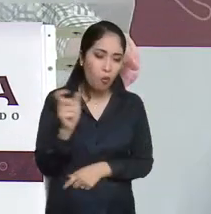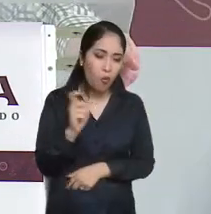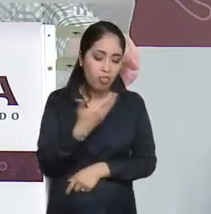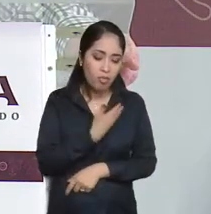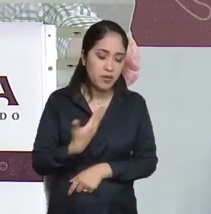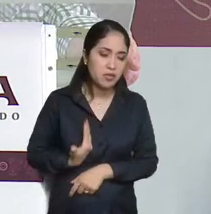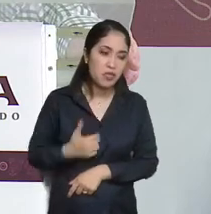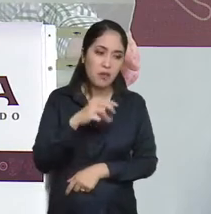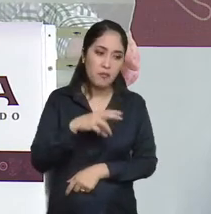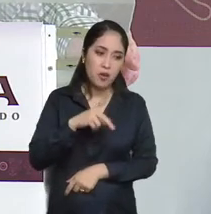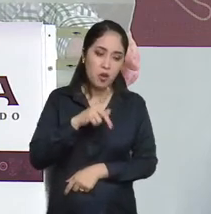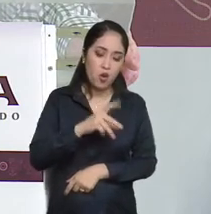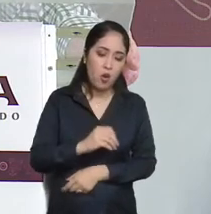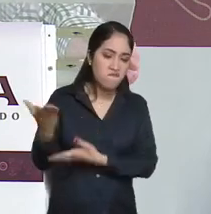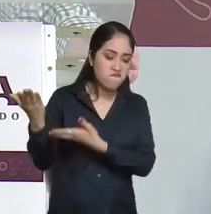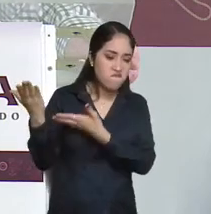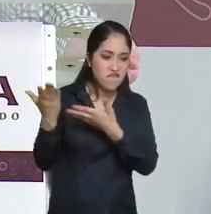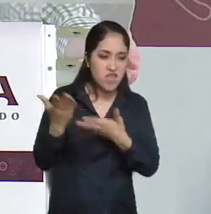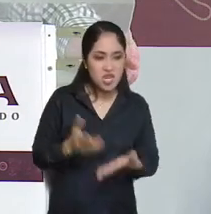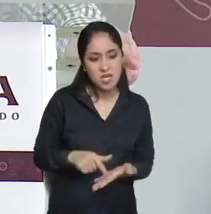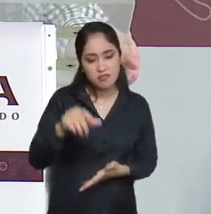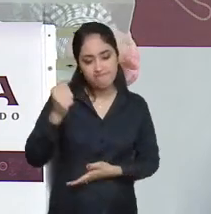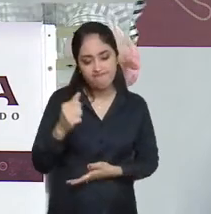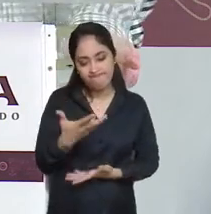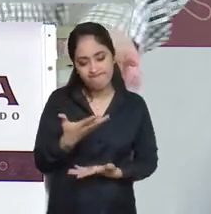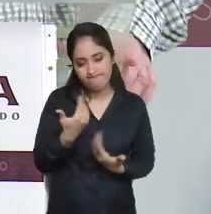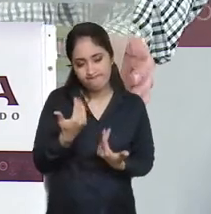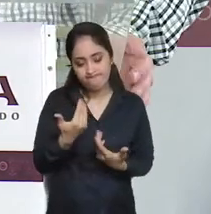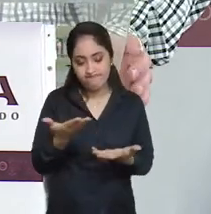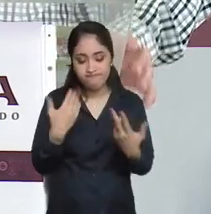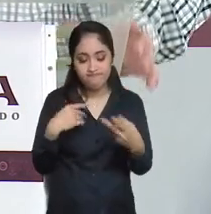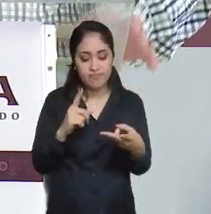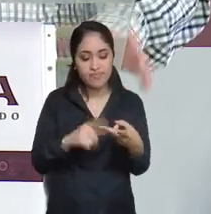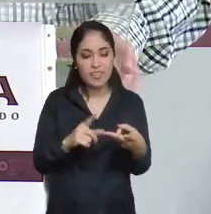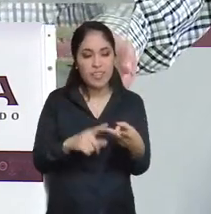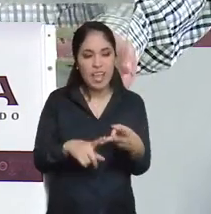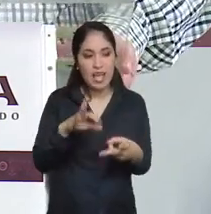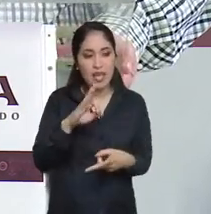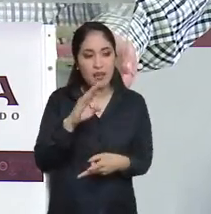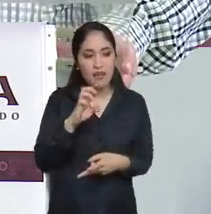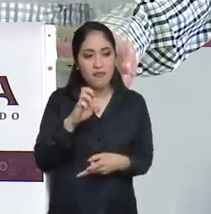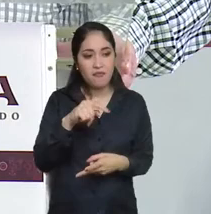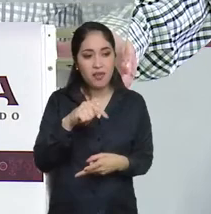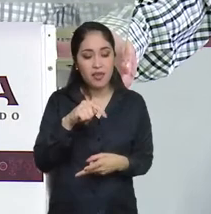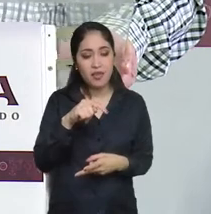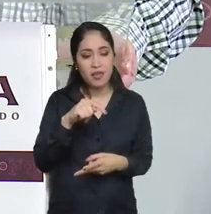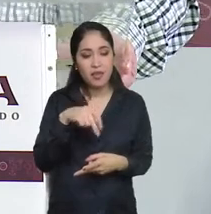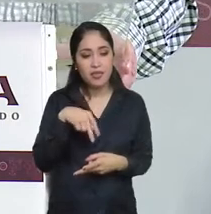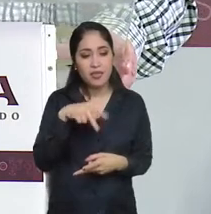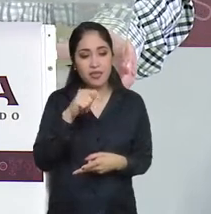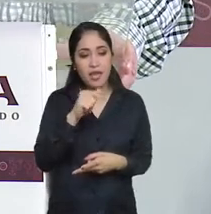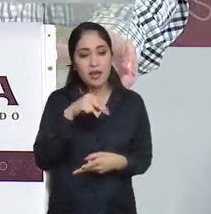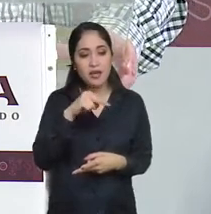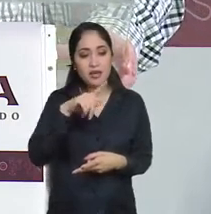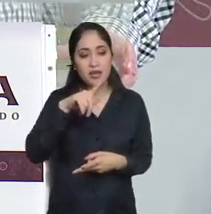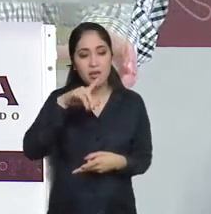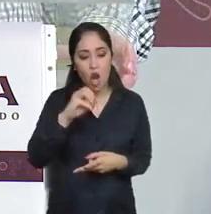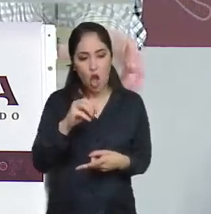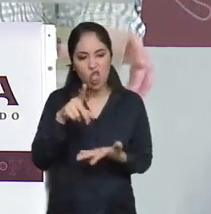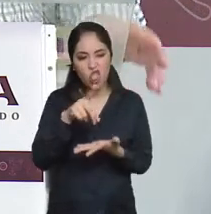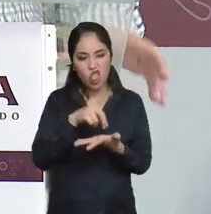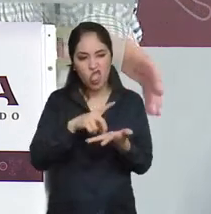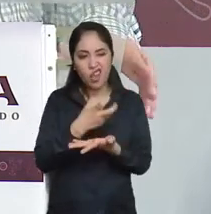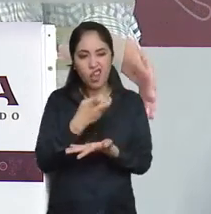Andrés Manuel. Y el tema del fentanilo, pues hay que ver a las particularmente a